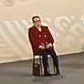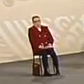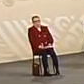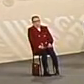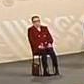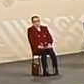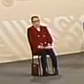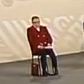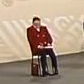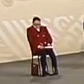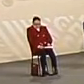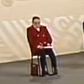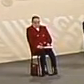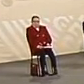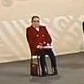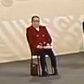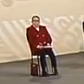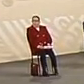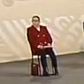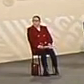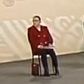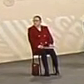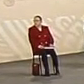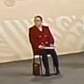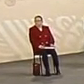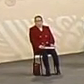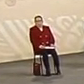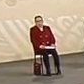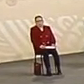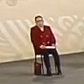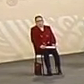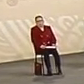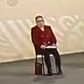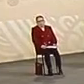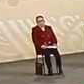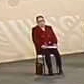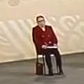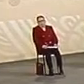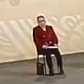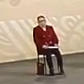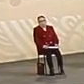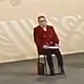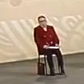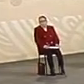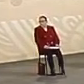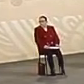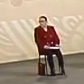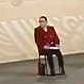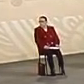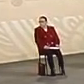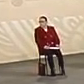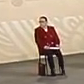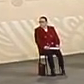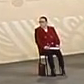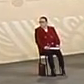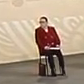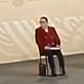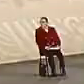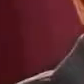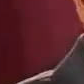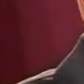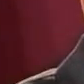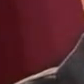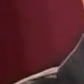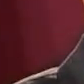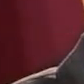muy decaído todo lo que es la cuestión turística. Es una petición que piden hasta los propios ciudadanos. Sí, la ciudad de Puebla